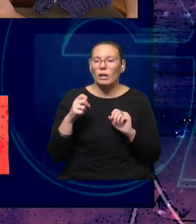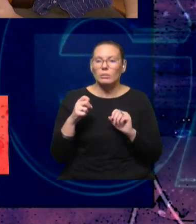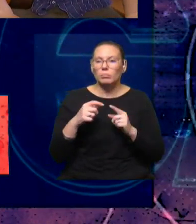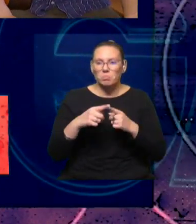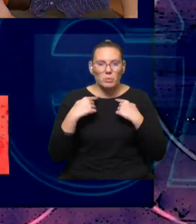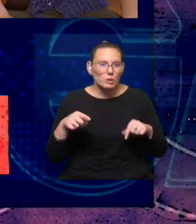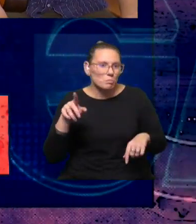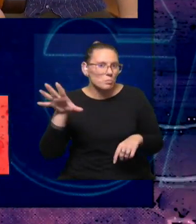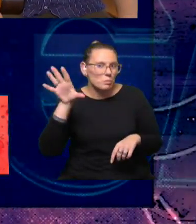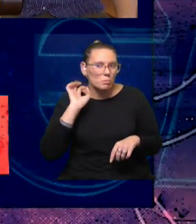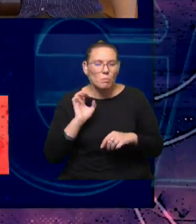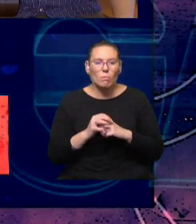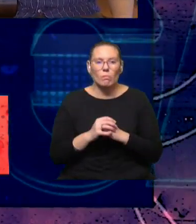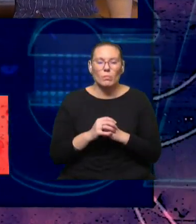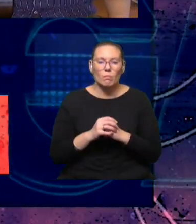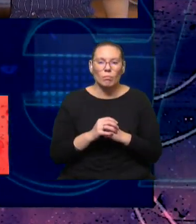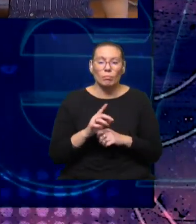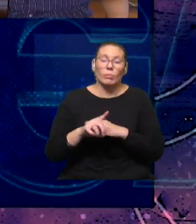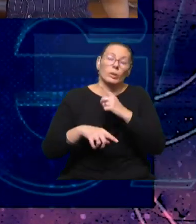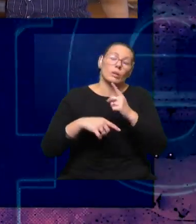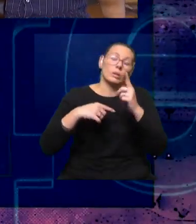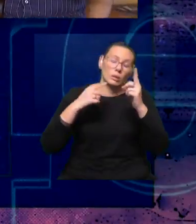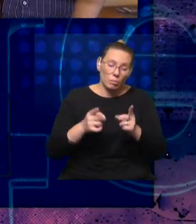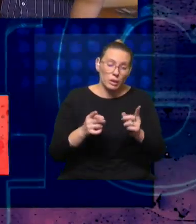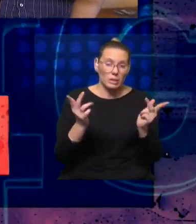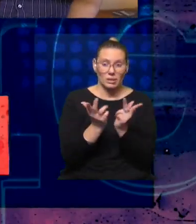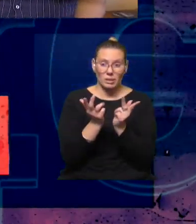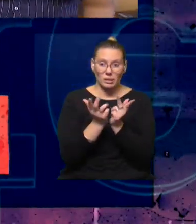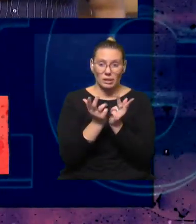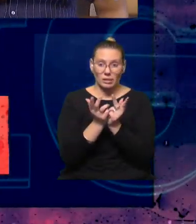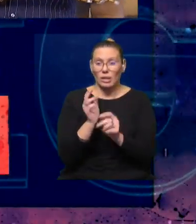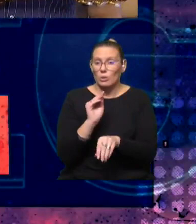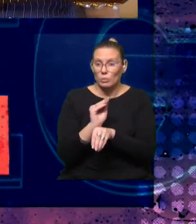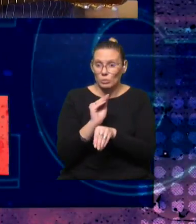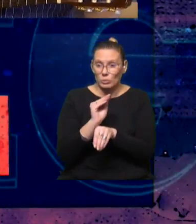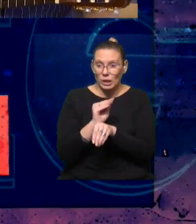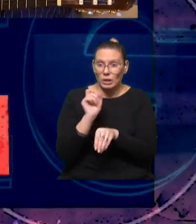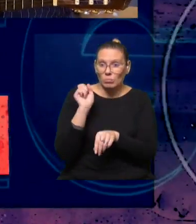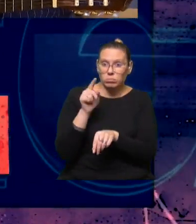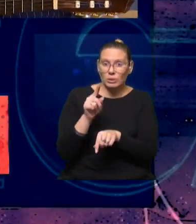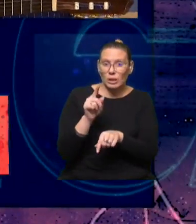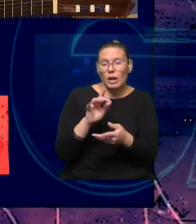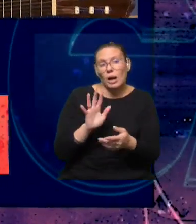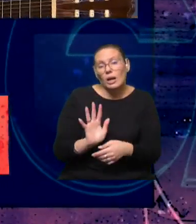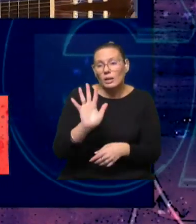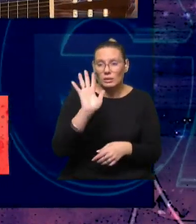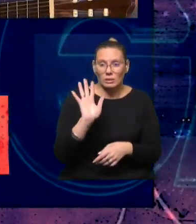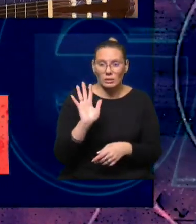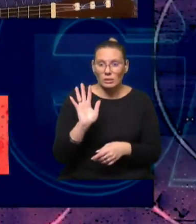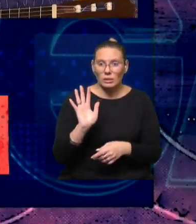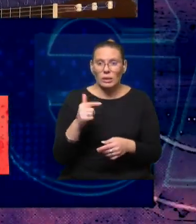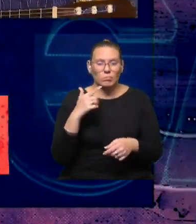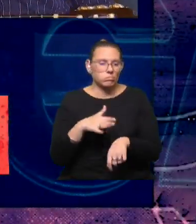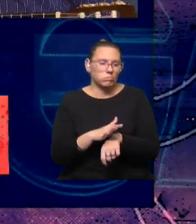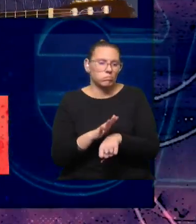material para escuchar y después que en 33 culturalmente se vive se vive eso este en la